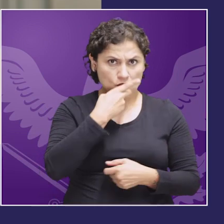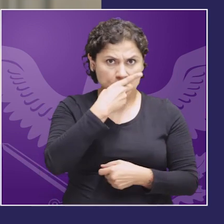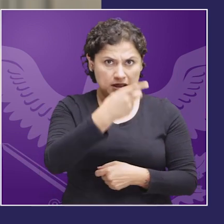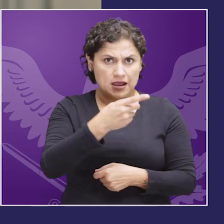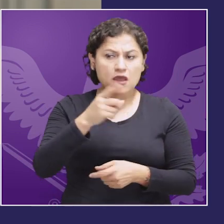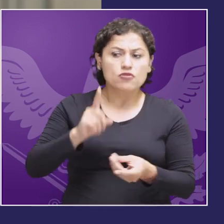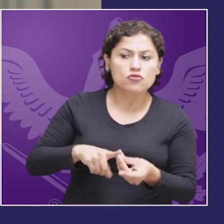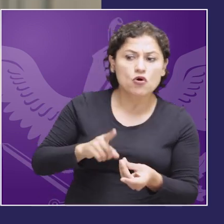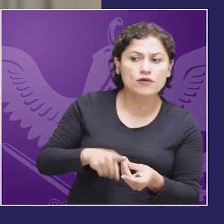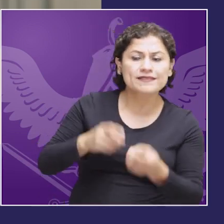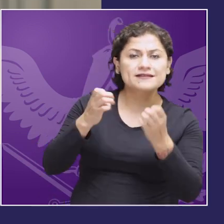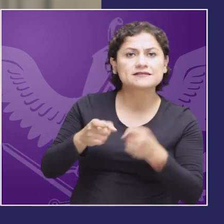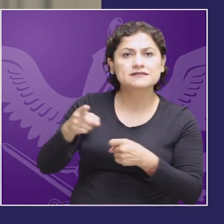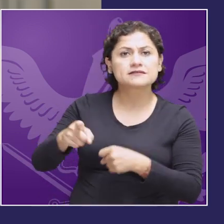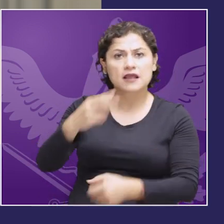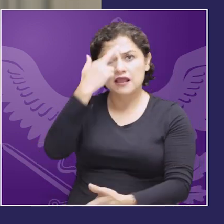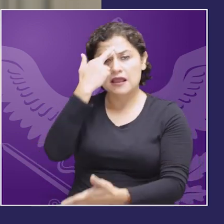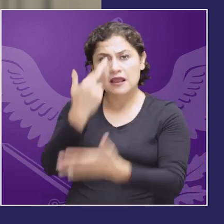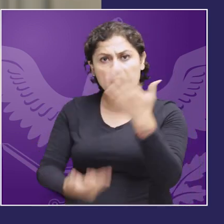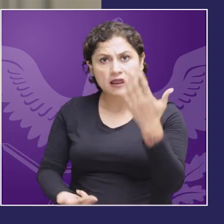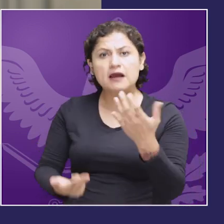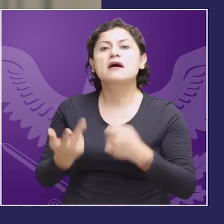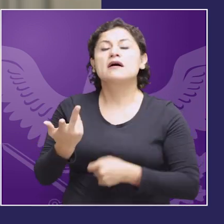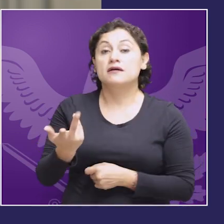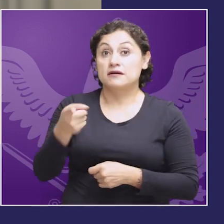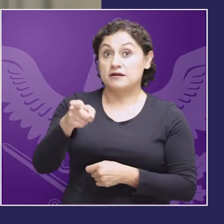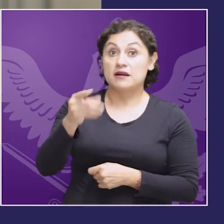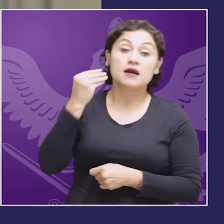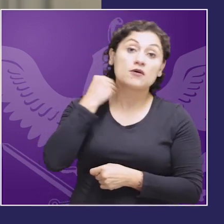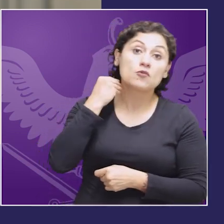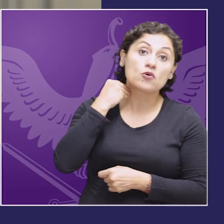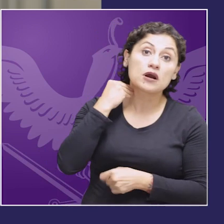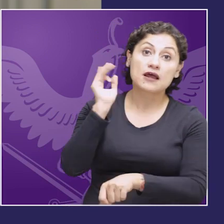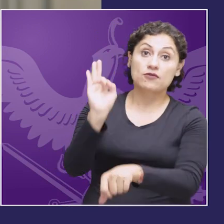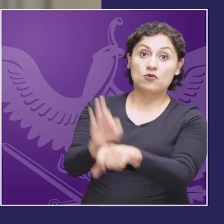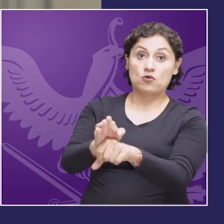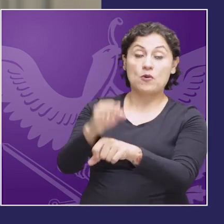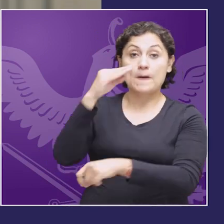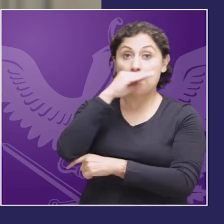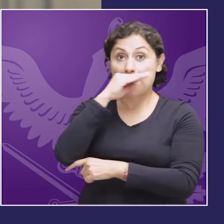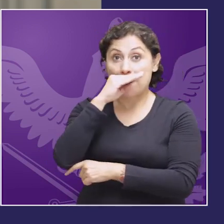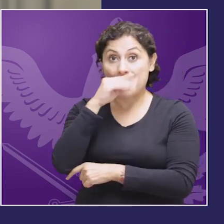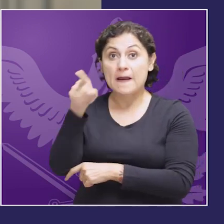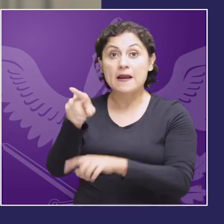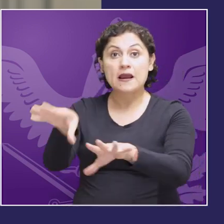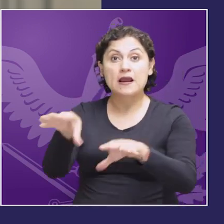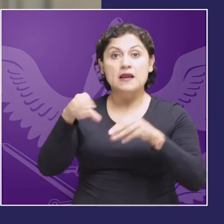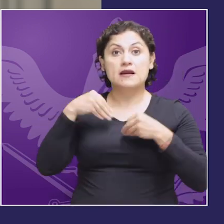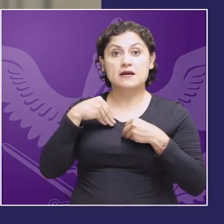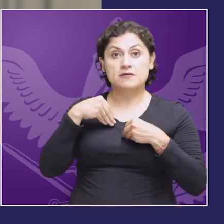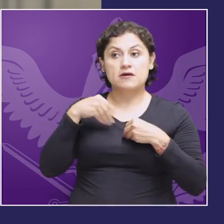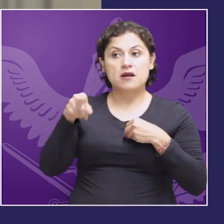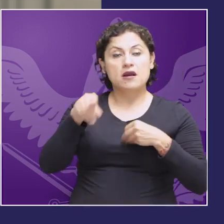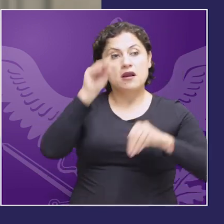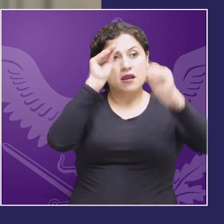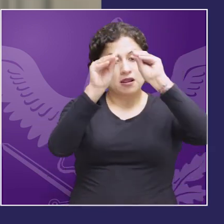entonces la Defensoría Penal Pública tomó el caso, hizo un issue en el fondo, lo creó y lo trajo a la Corte Suprema y